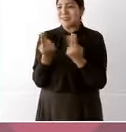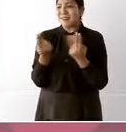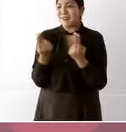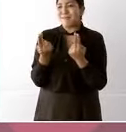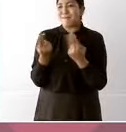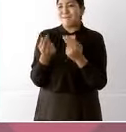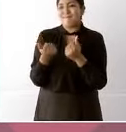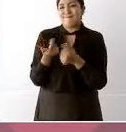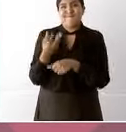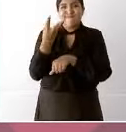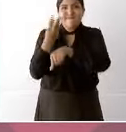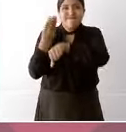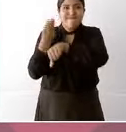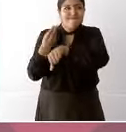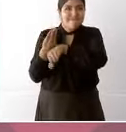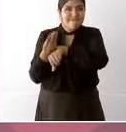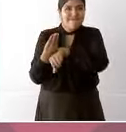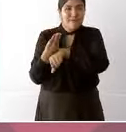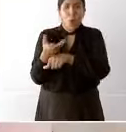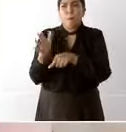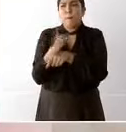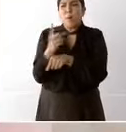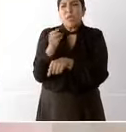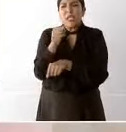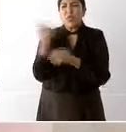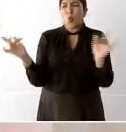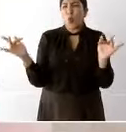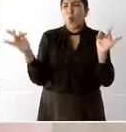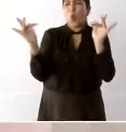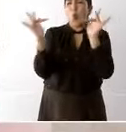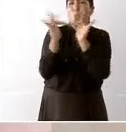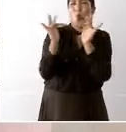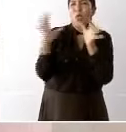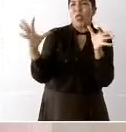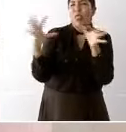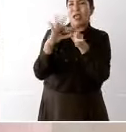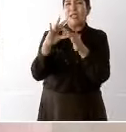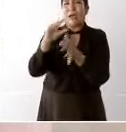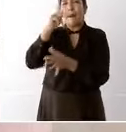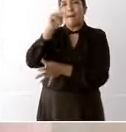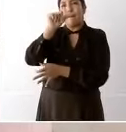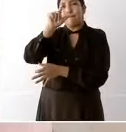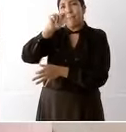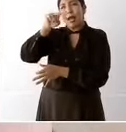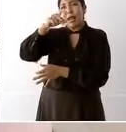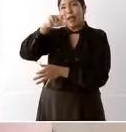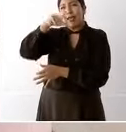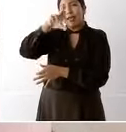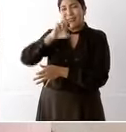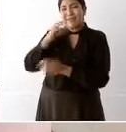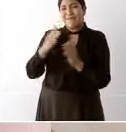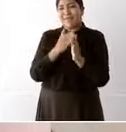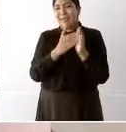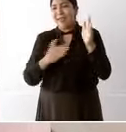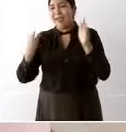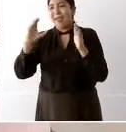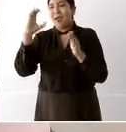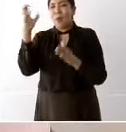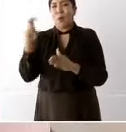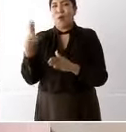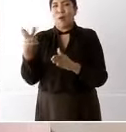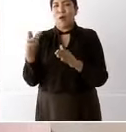a Palenque, son alrededor de 328 kilómetros. Y como es del conocimiento de todos, el